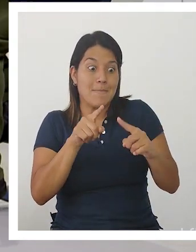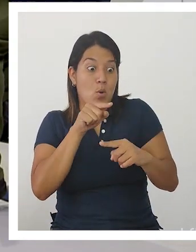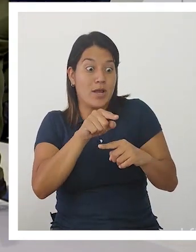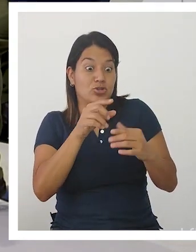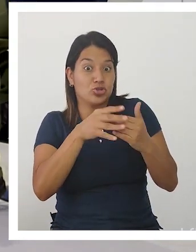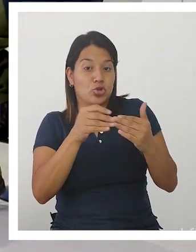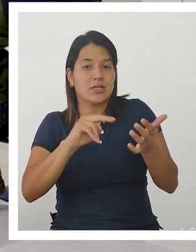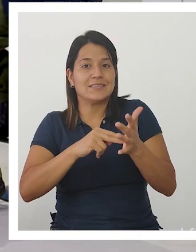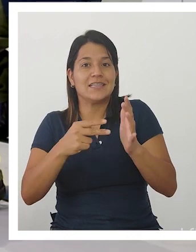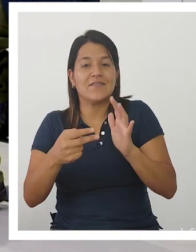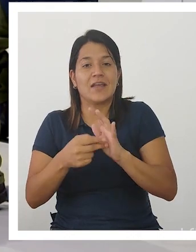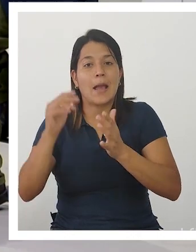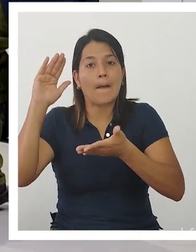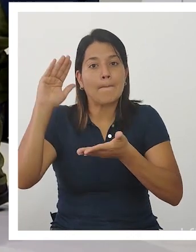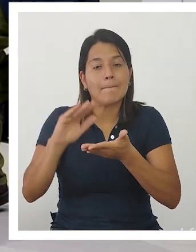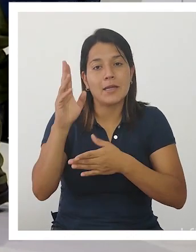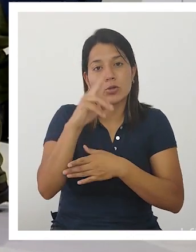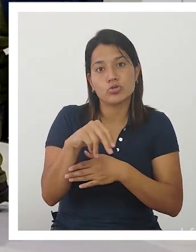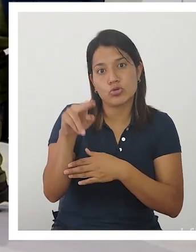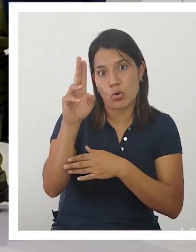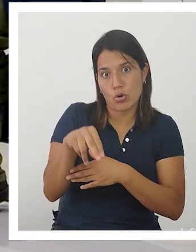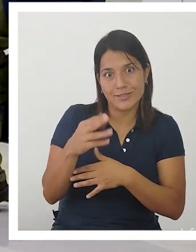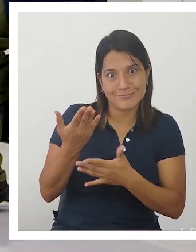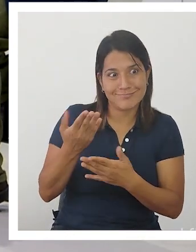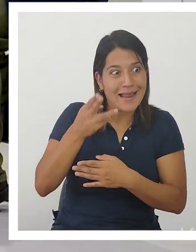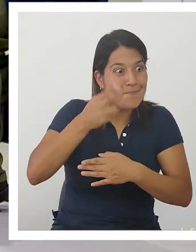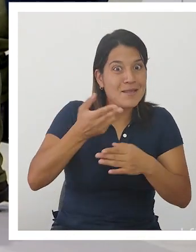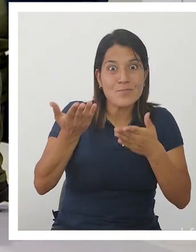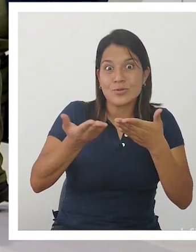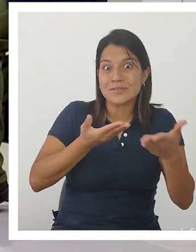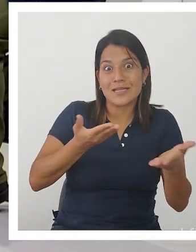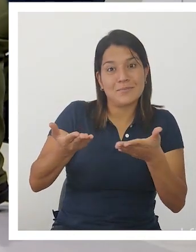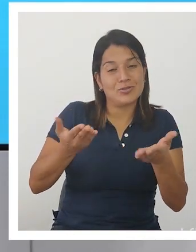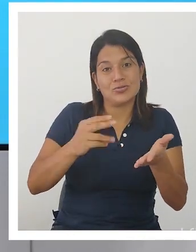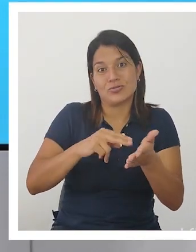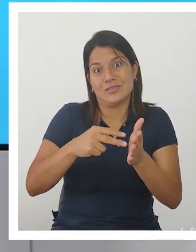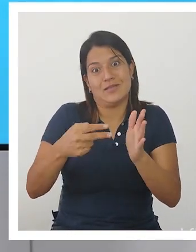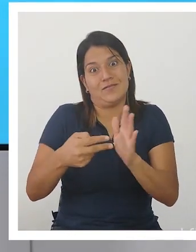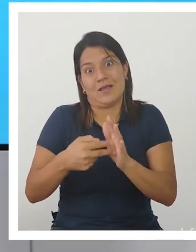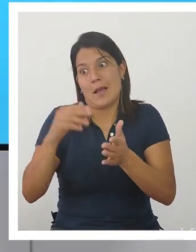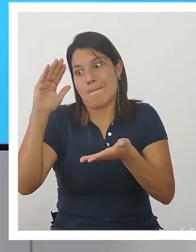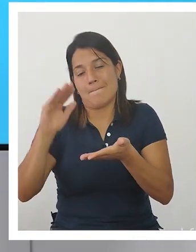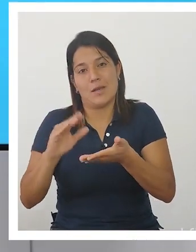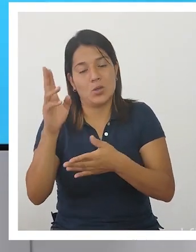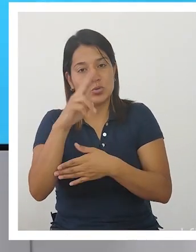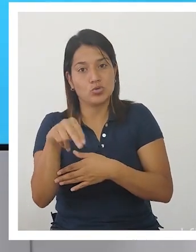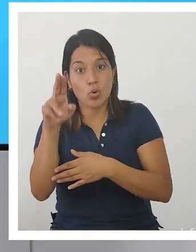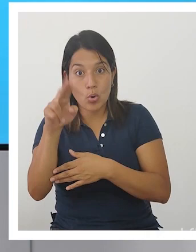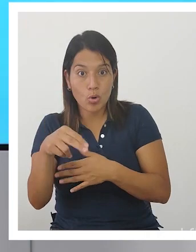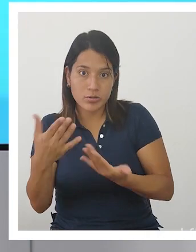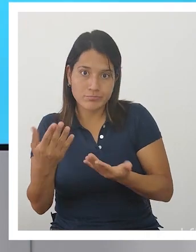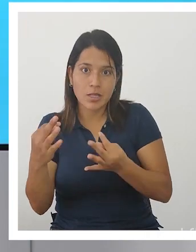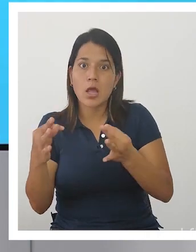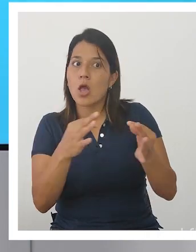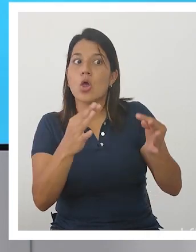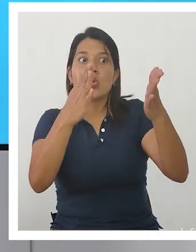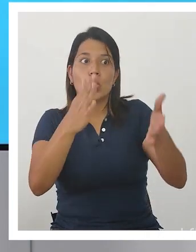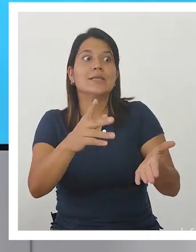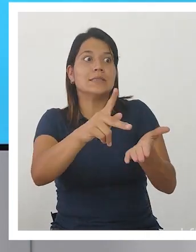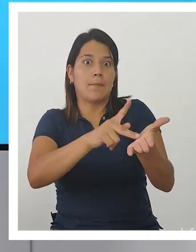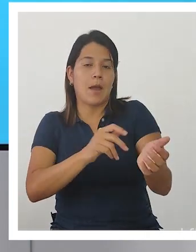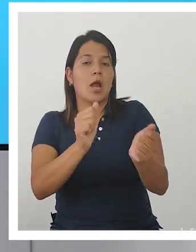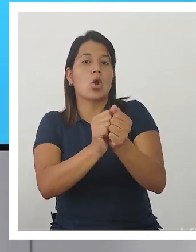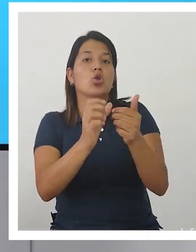servicios, ¿verdad? Obviamente los turistas venían con dólares, pero a la hora de hacer el cambio recibían